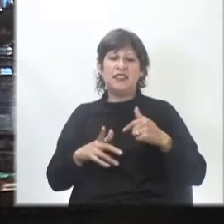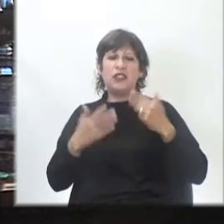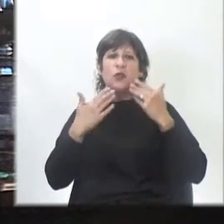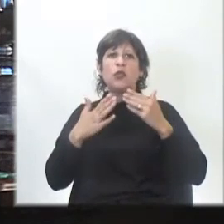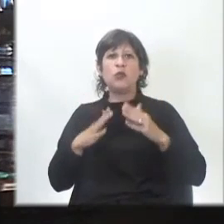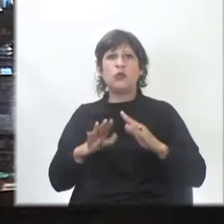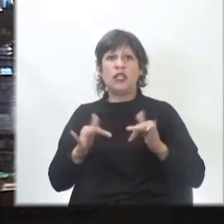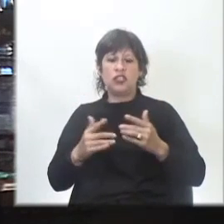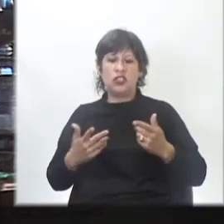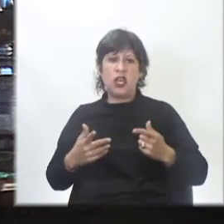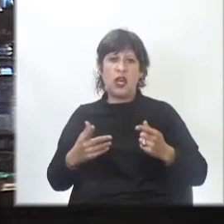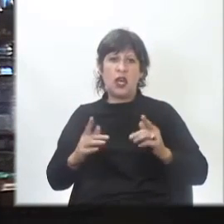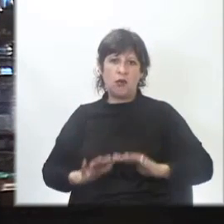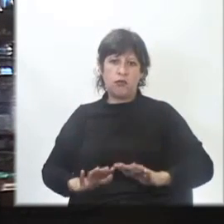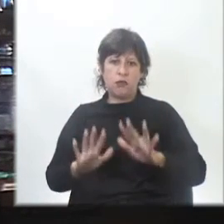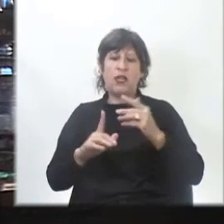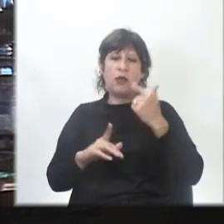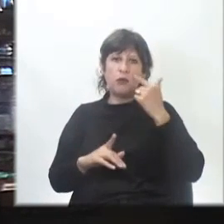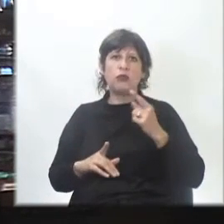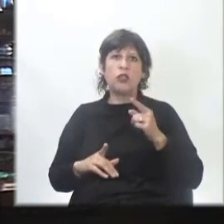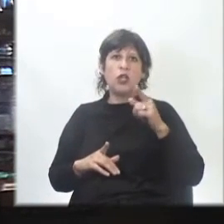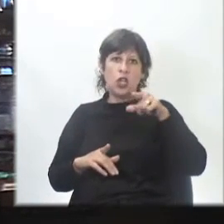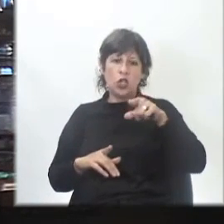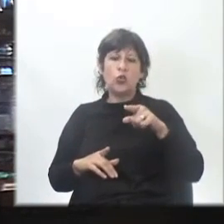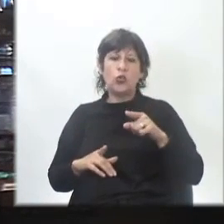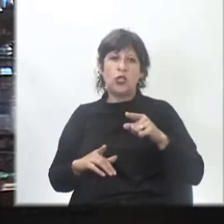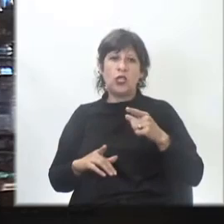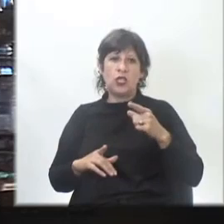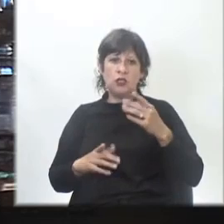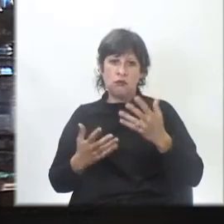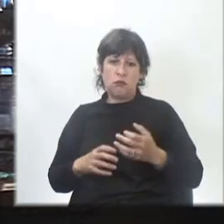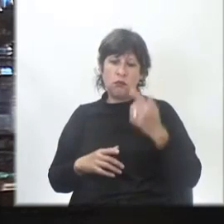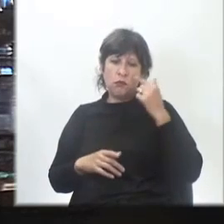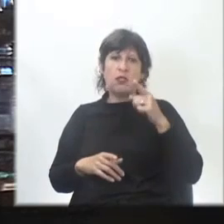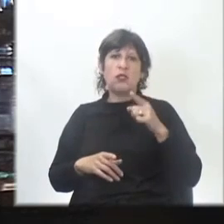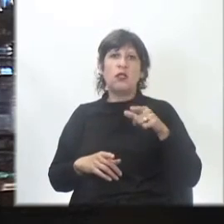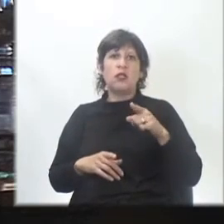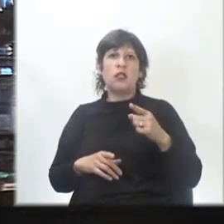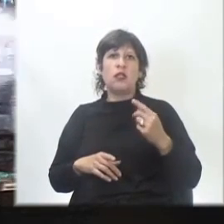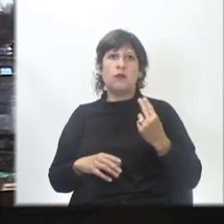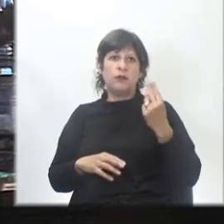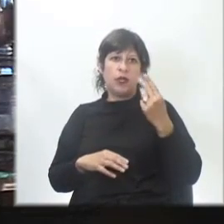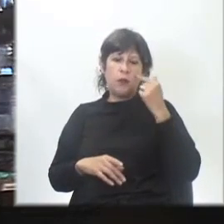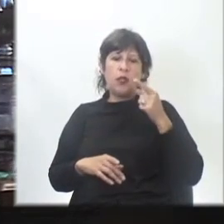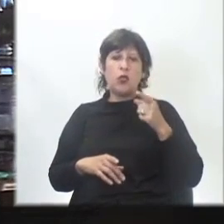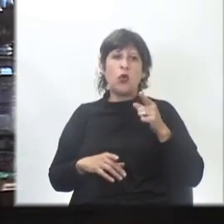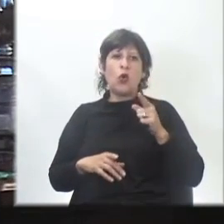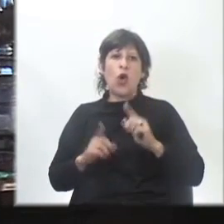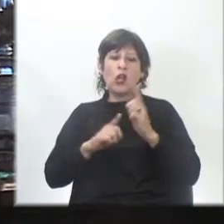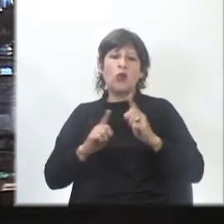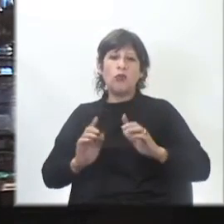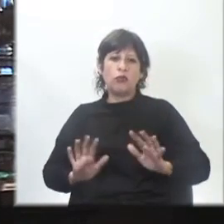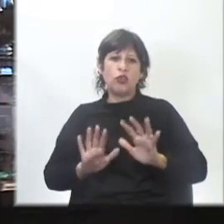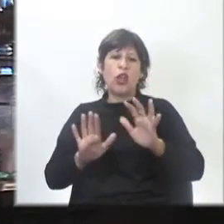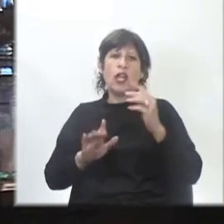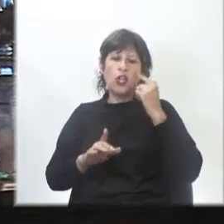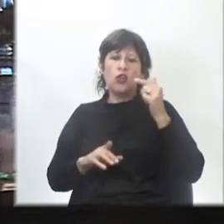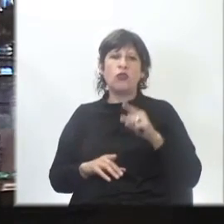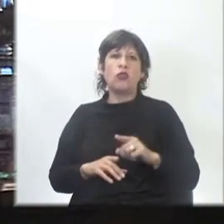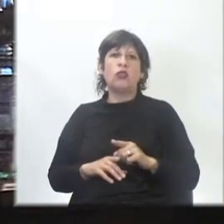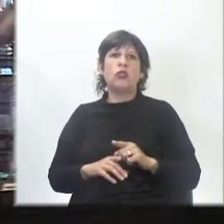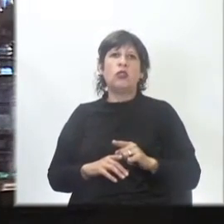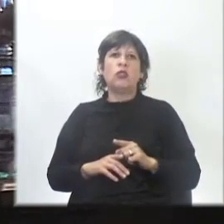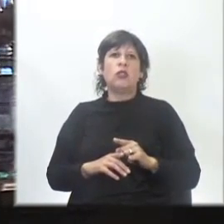armado, y si a usted le parece, le solicito a algún funcionario, alguna funcionaria para que las